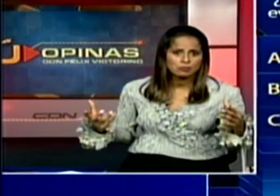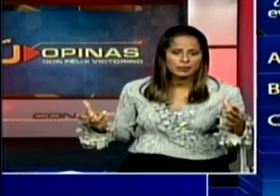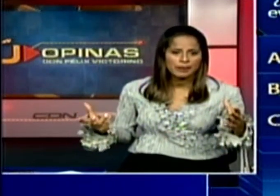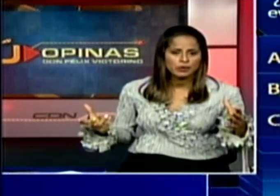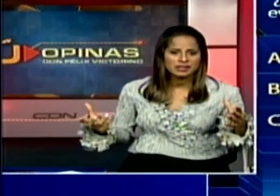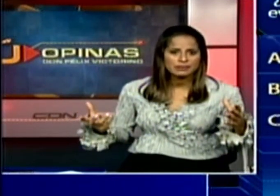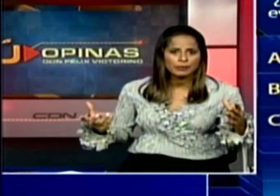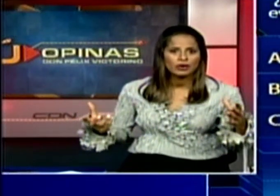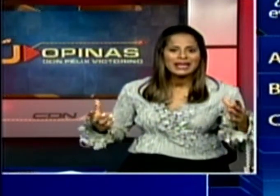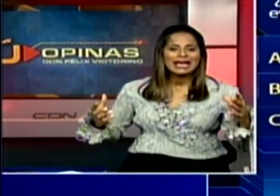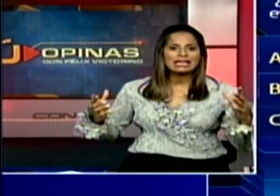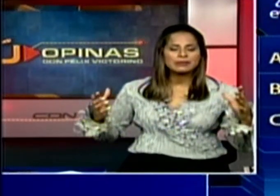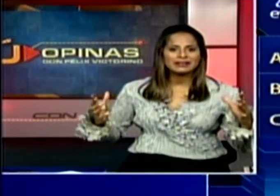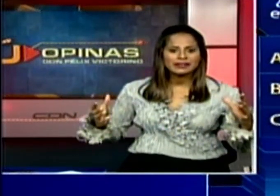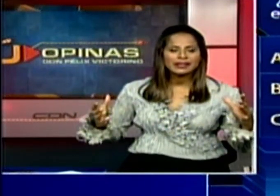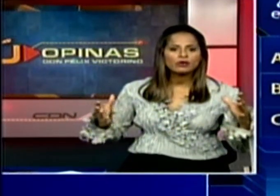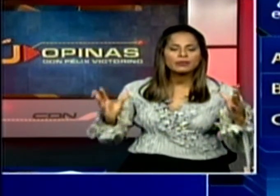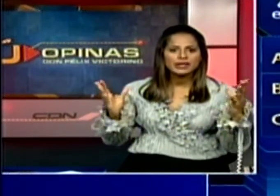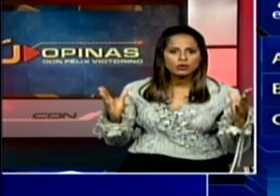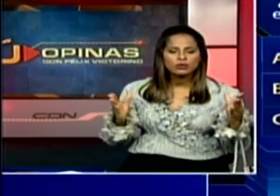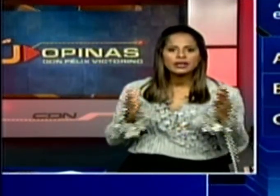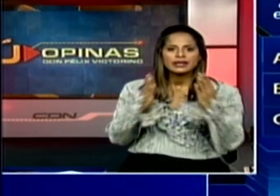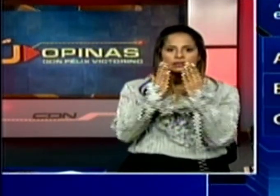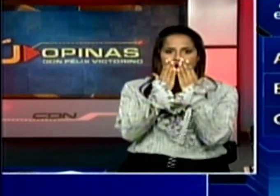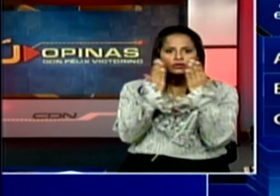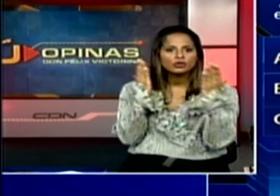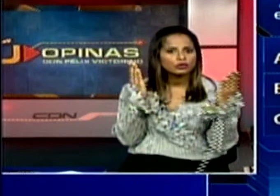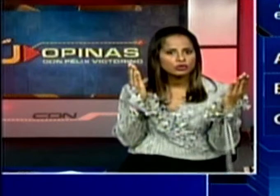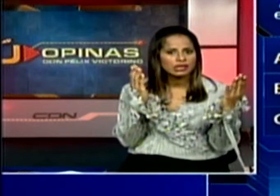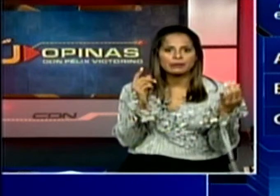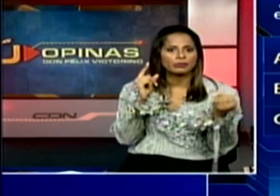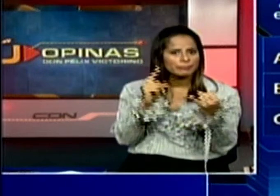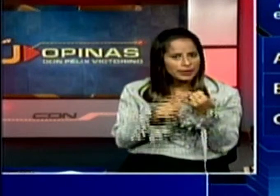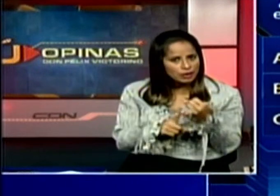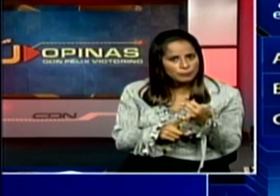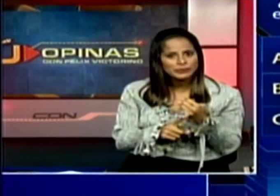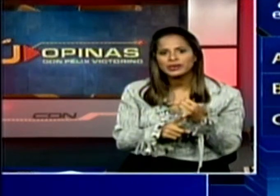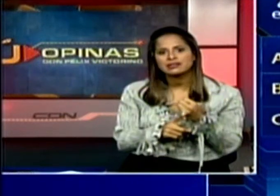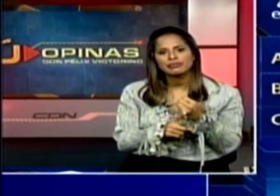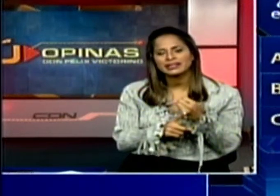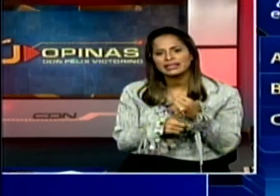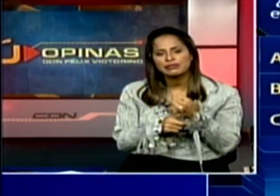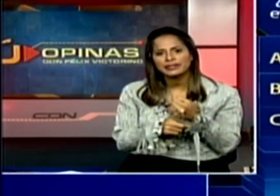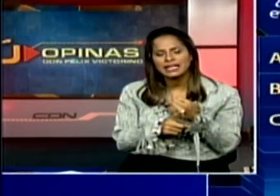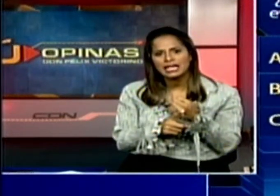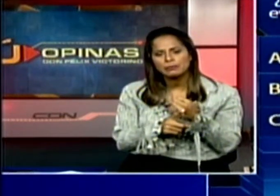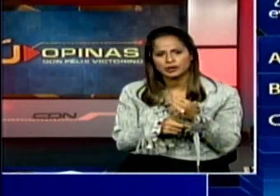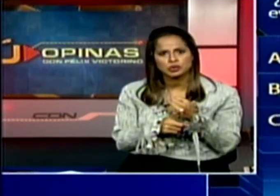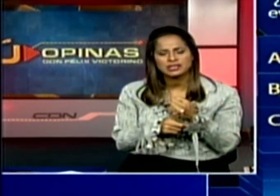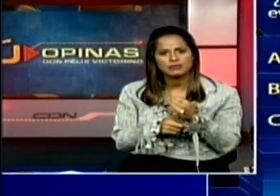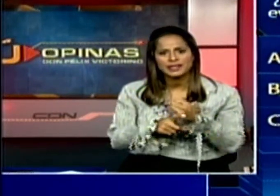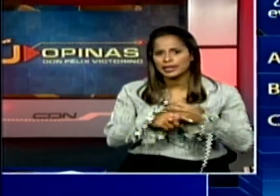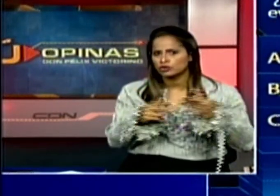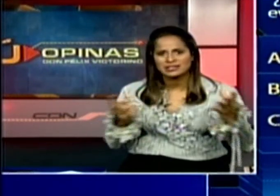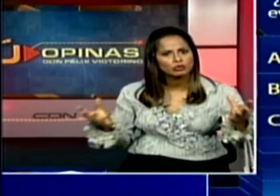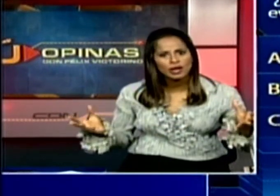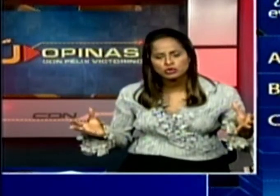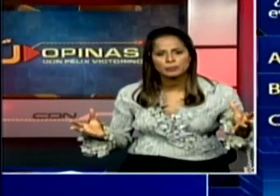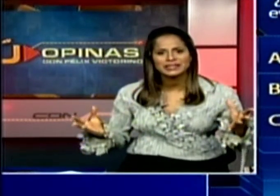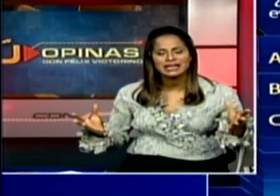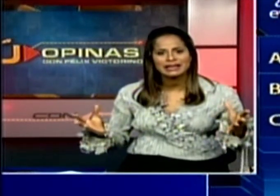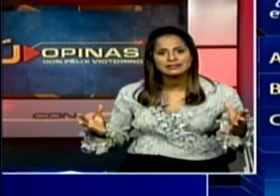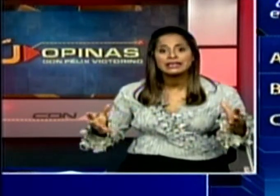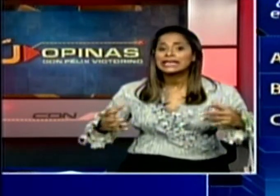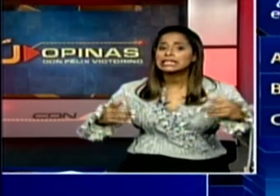calle es volver a exponerse, pero el nivel de riesgo es menor si nosotros tenemos menos personas infectadas, porque eso significa que no se saturan